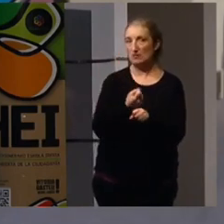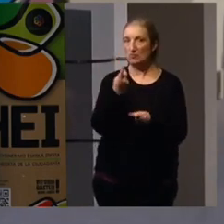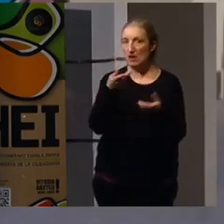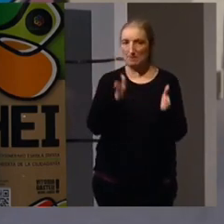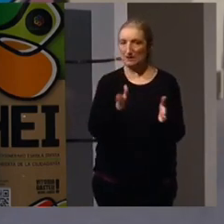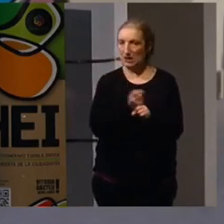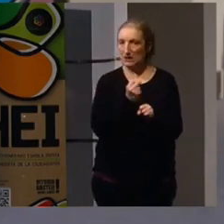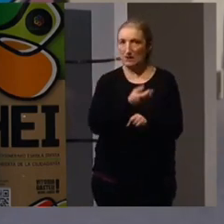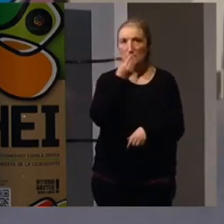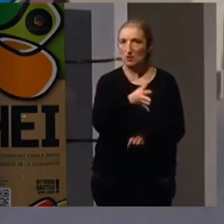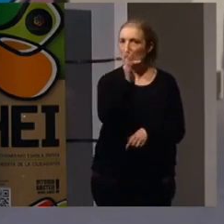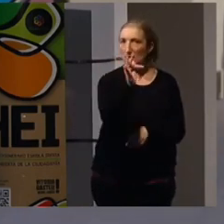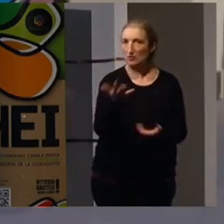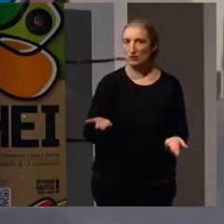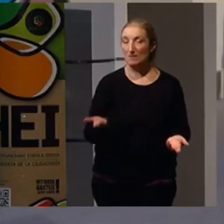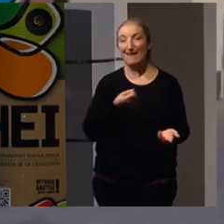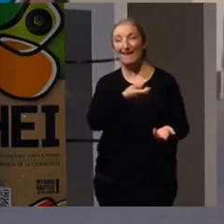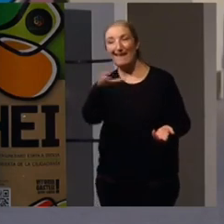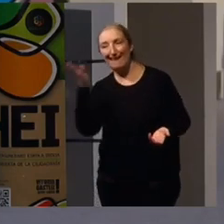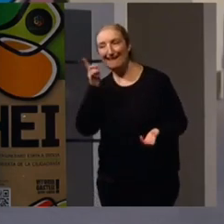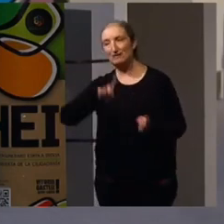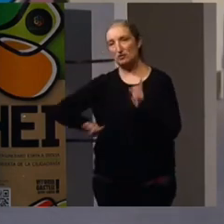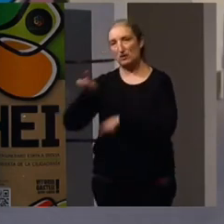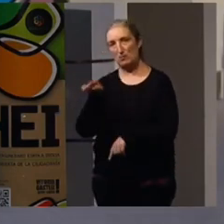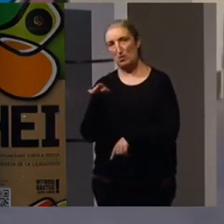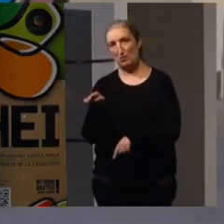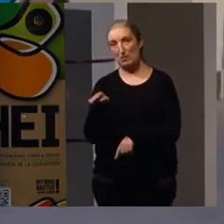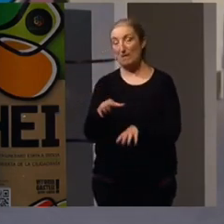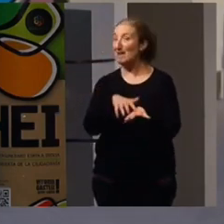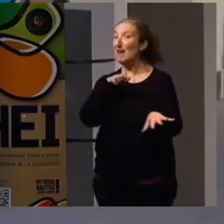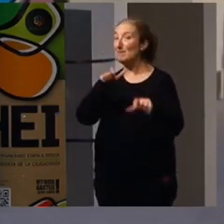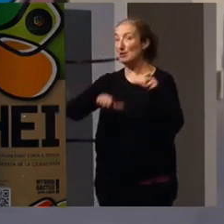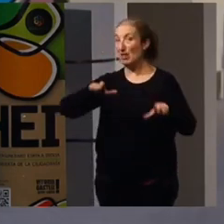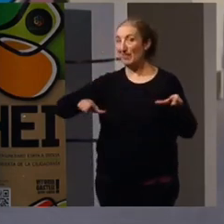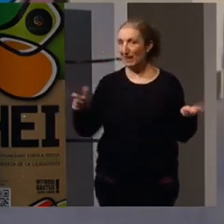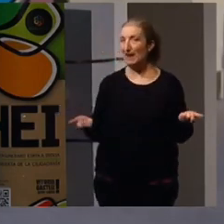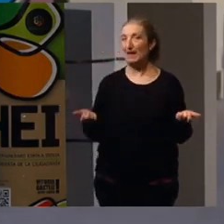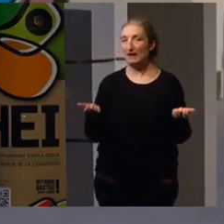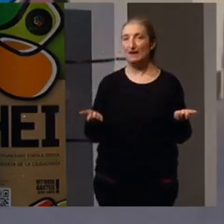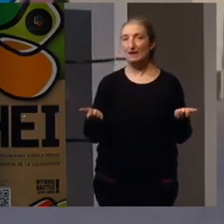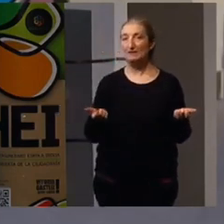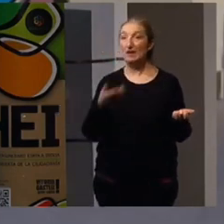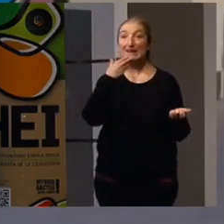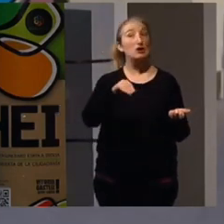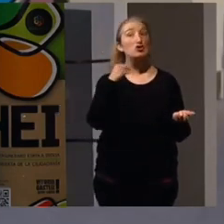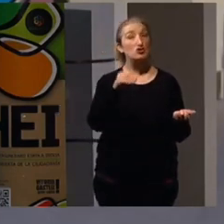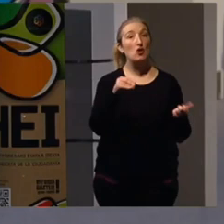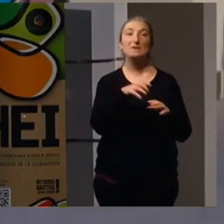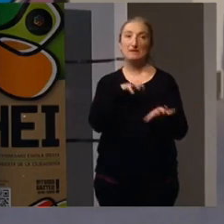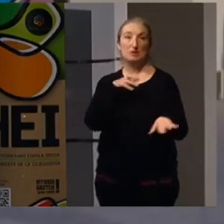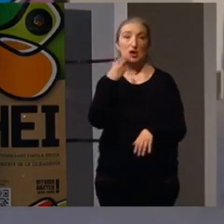trabajo que puede ser muy buena. El problema es todo lo demás. Y el problema es que para la inmensa mayoría de la gente, y fundamentalmente para la gente